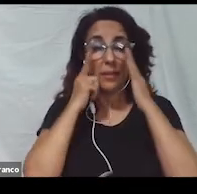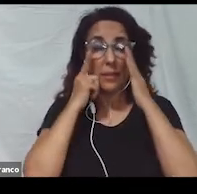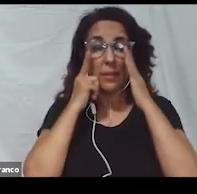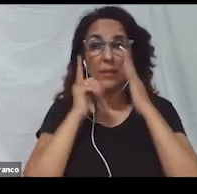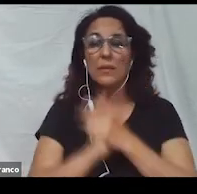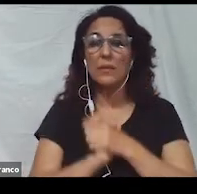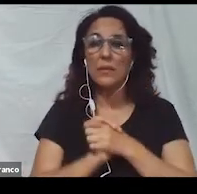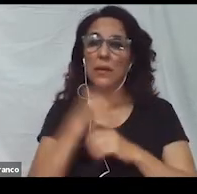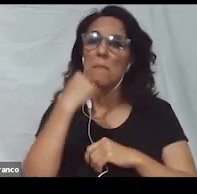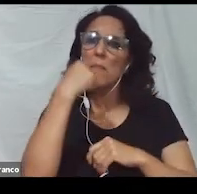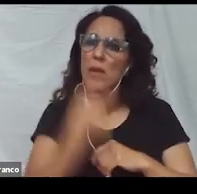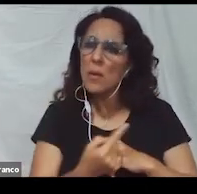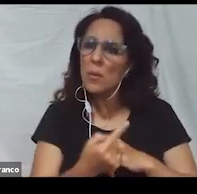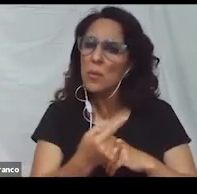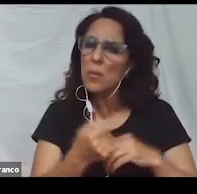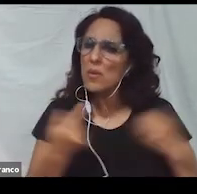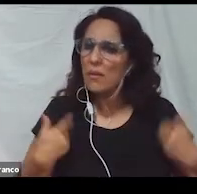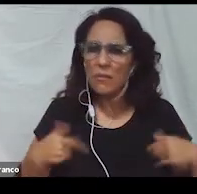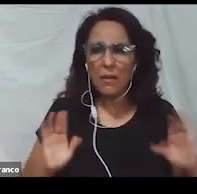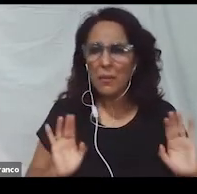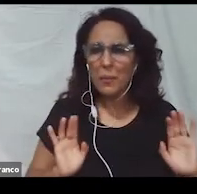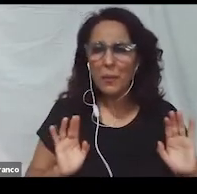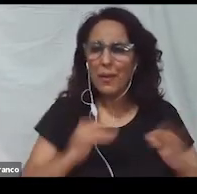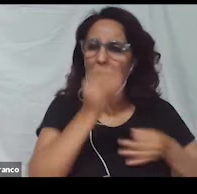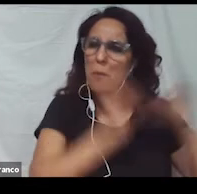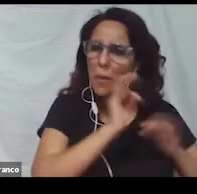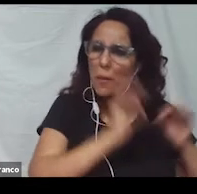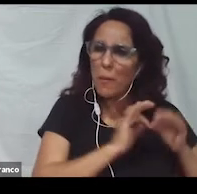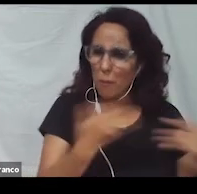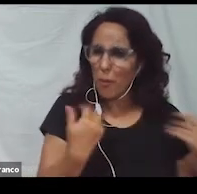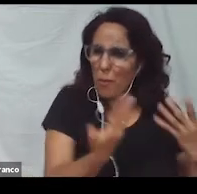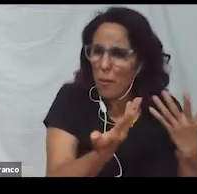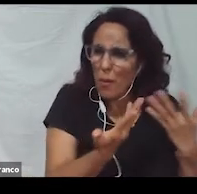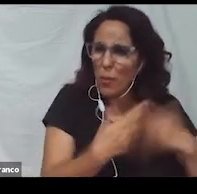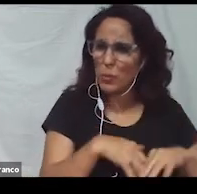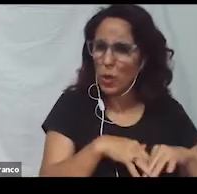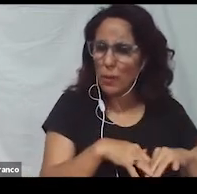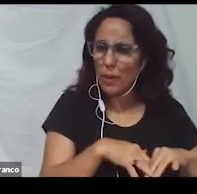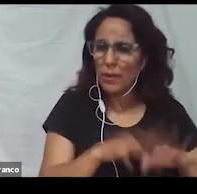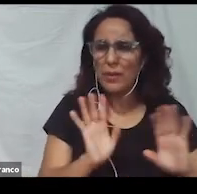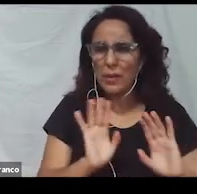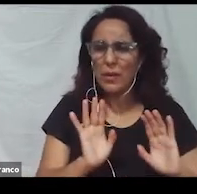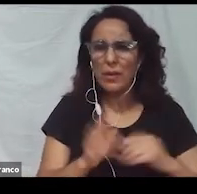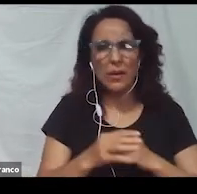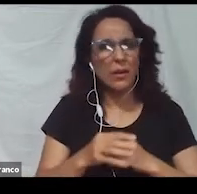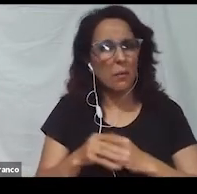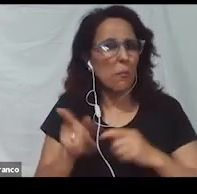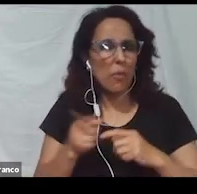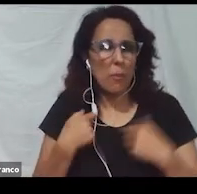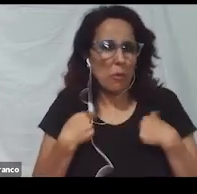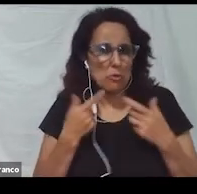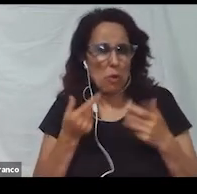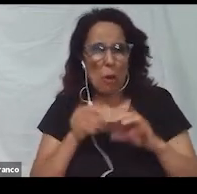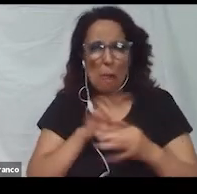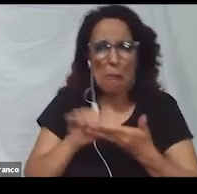accesibilidad, la pregunta siempre natural que surge sobre todo los programadores es, ¿podemos automatizar esto? ¿Podemos utilizar una herramienta que lo haga automáticamente